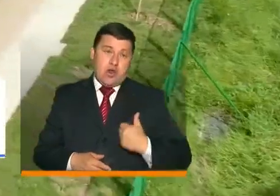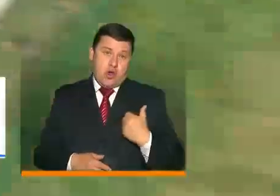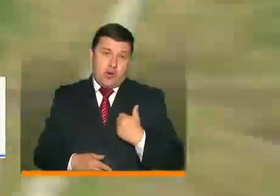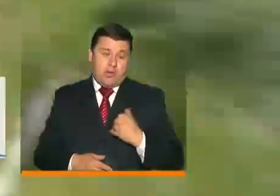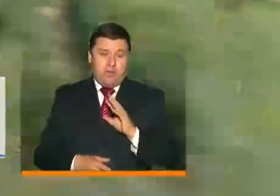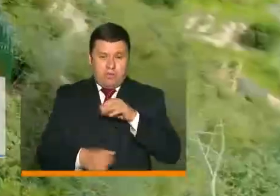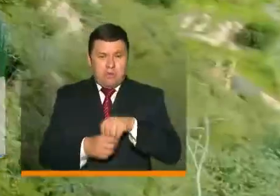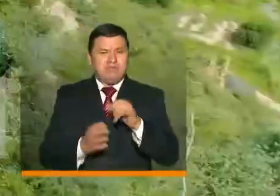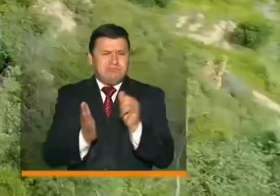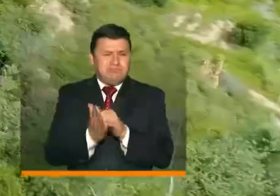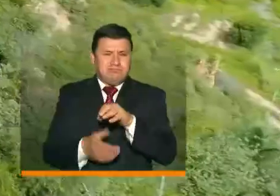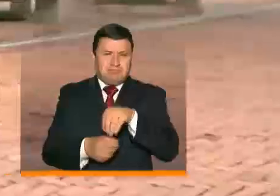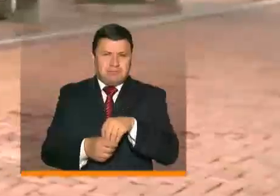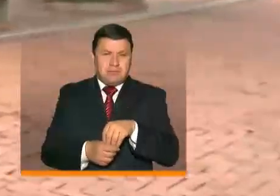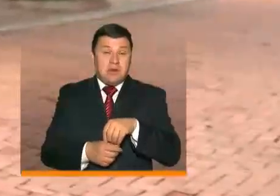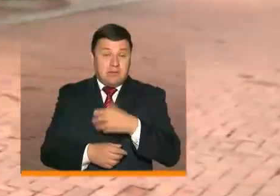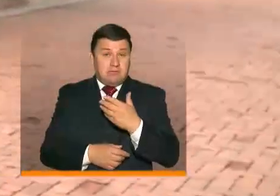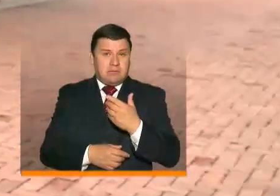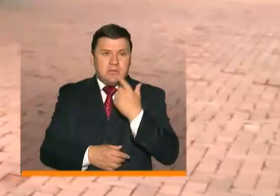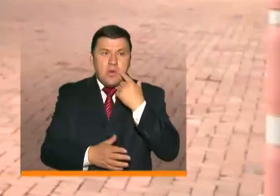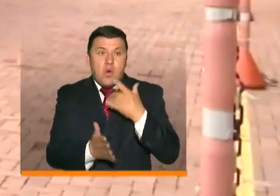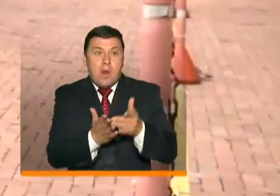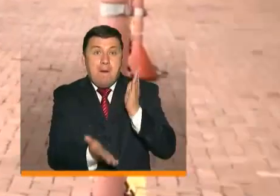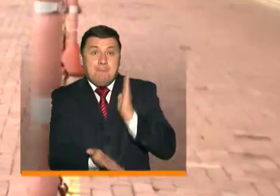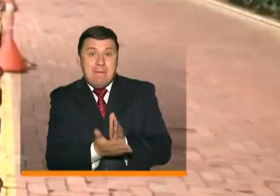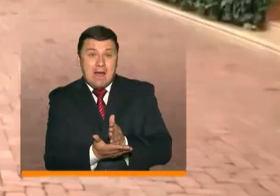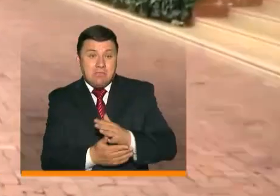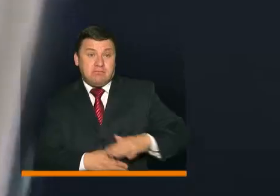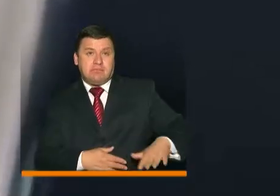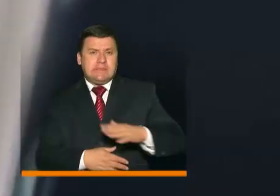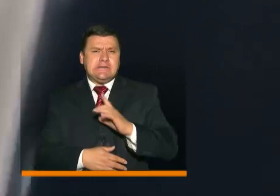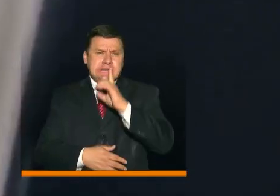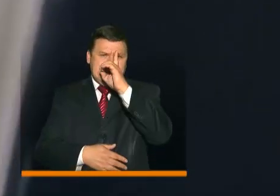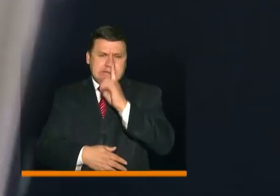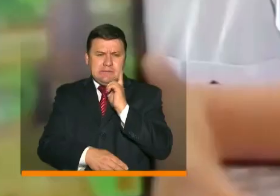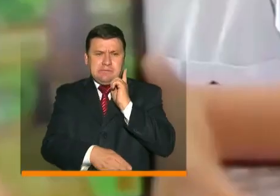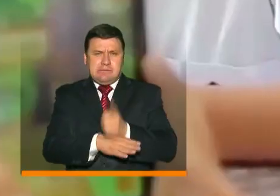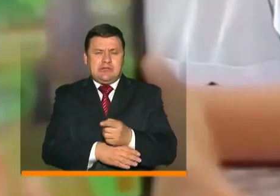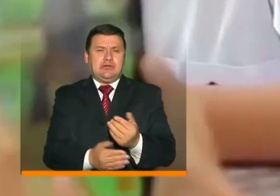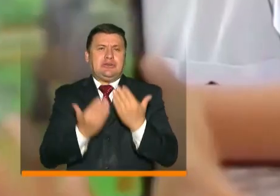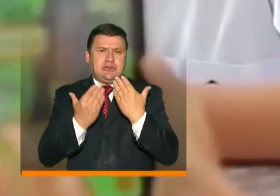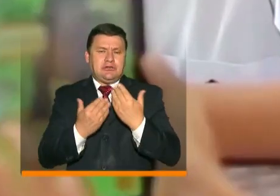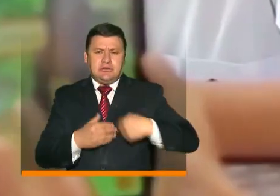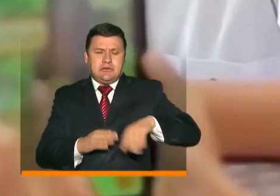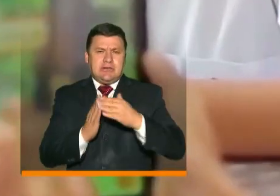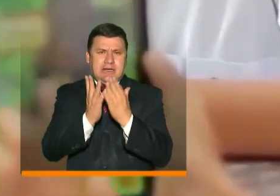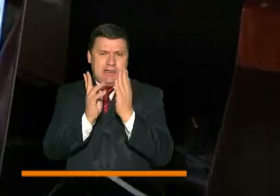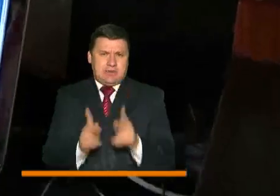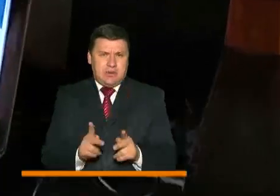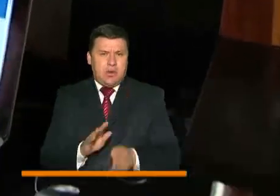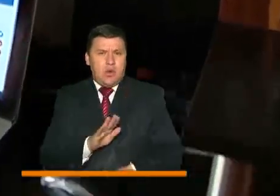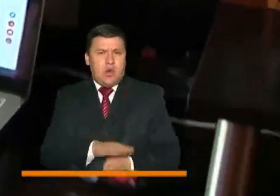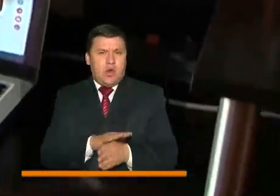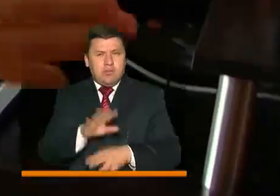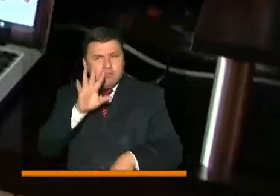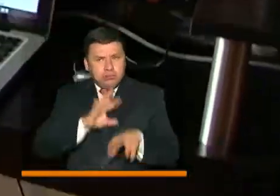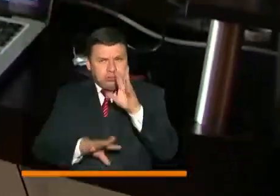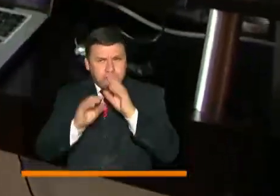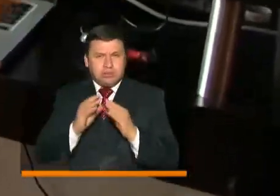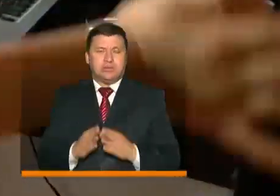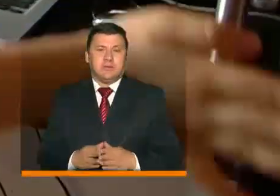jóvenes. Por esta razón, de cara a la emergencia sanitaria, ha tomado las medidas pertinentes para que los estudiantes continúen